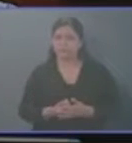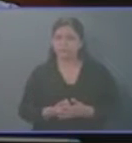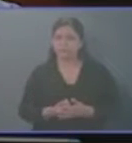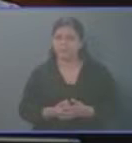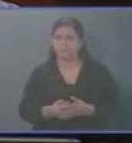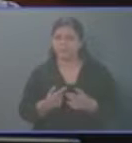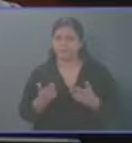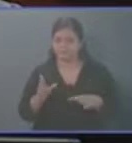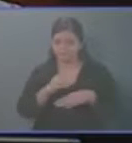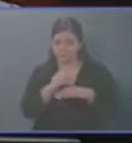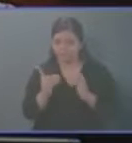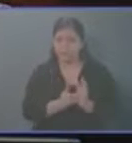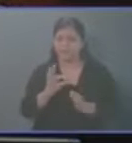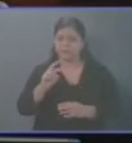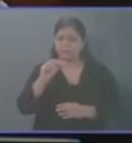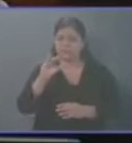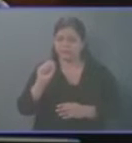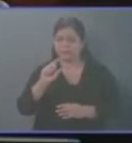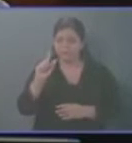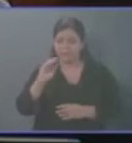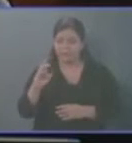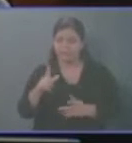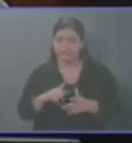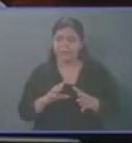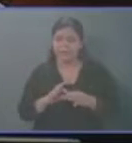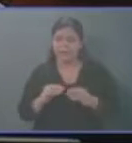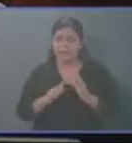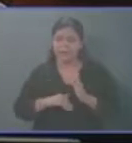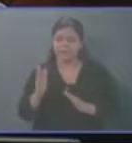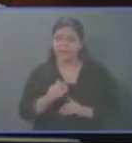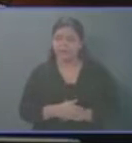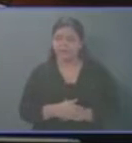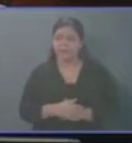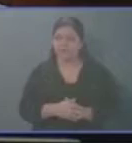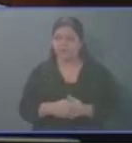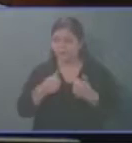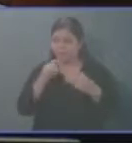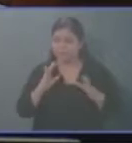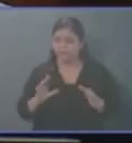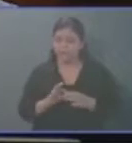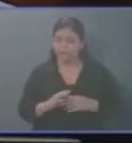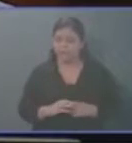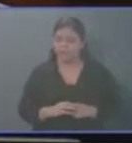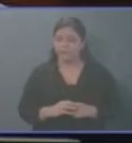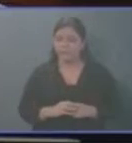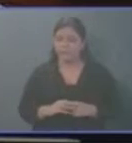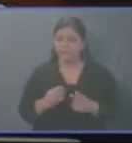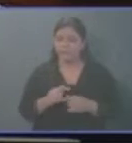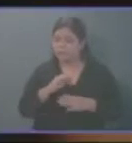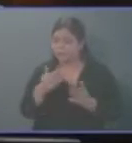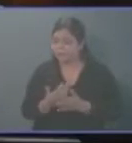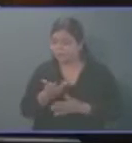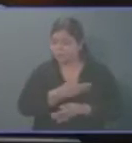propuestas, tanto la del diputado Francis Habla, su servidor también que presentó por el 35%, y quiero decirlo que ¿por